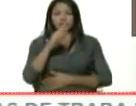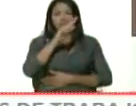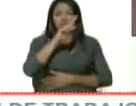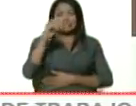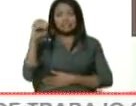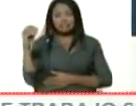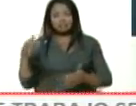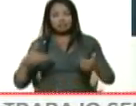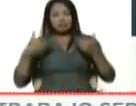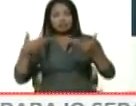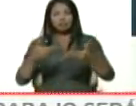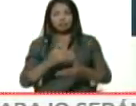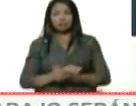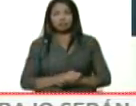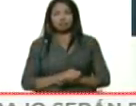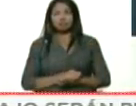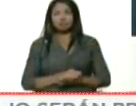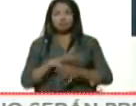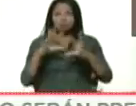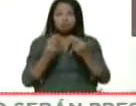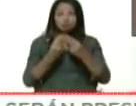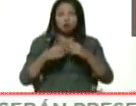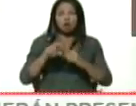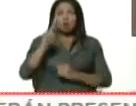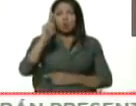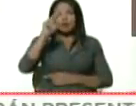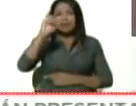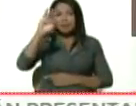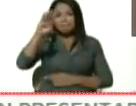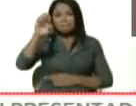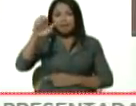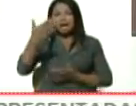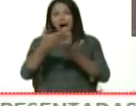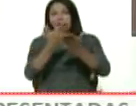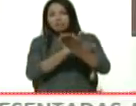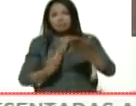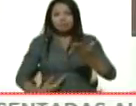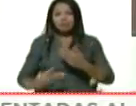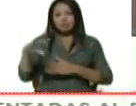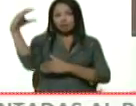capos le entregamos, con Álvaro Uribe Vélez.